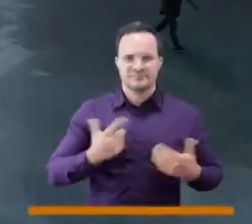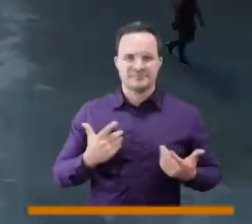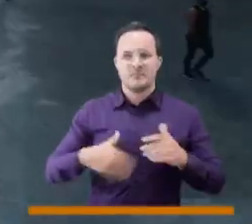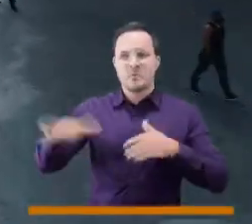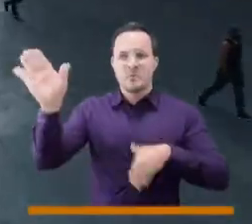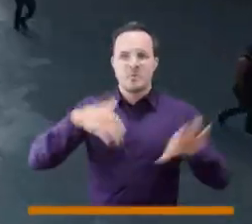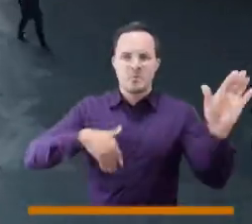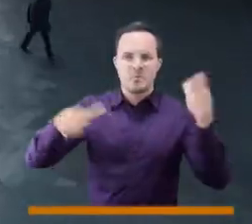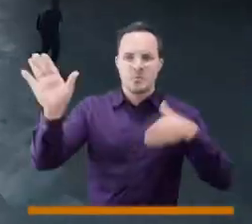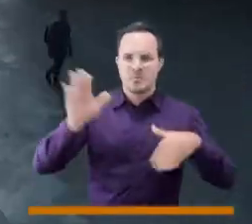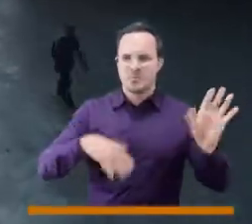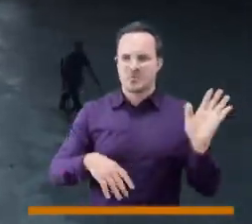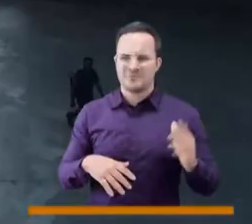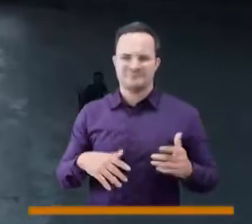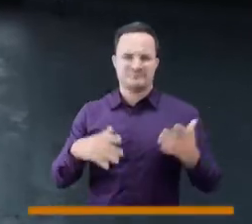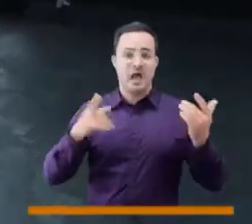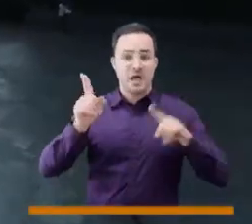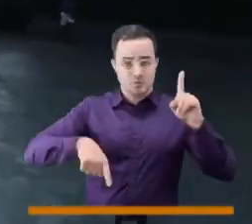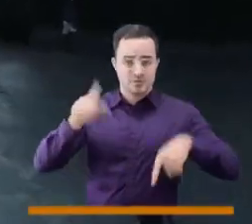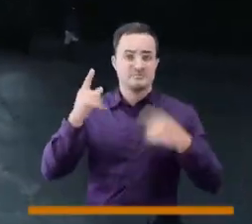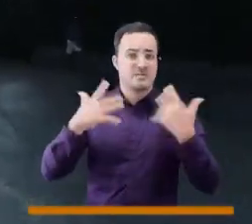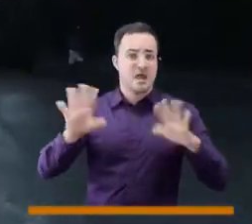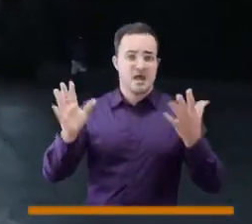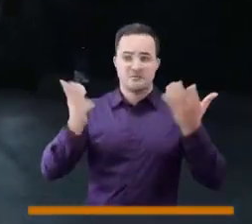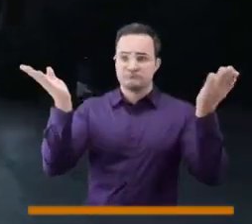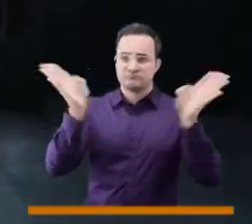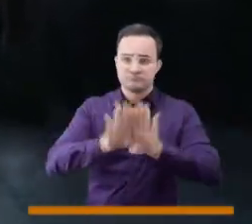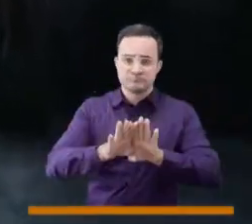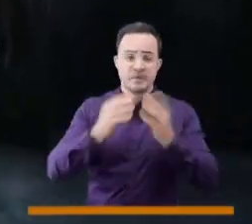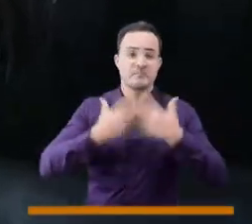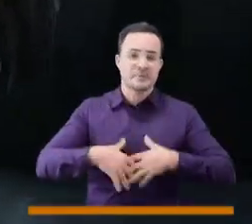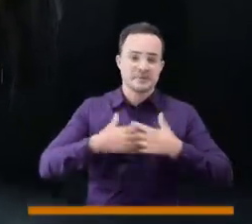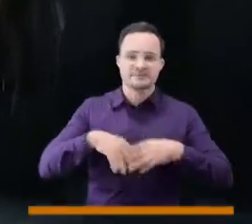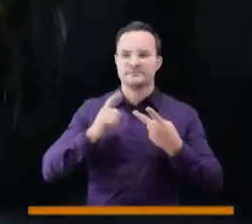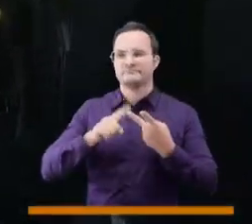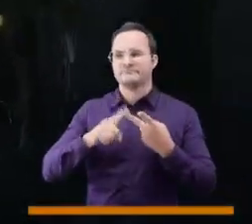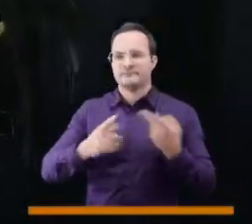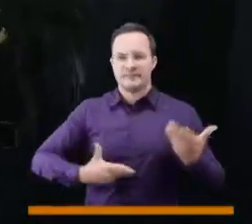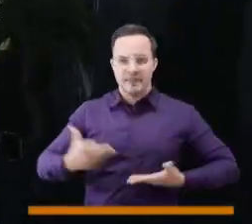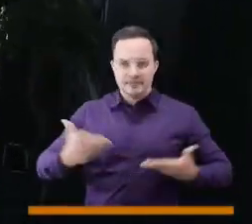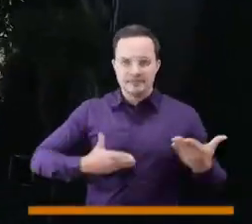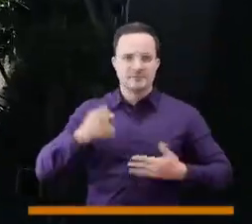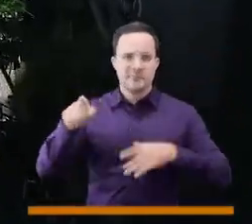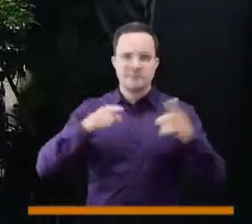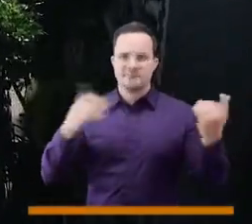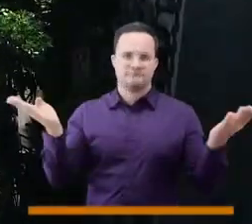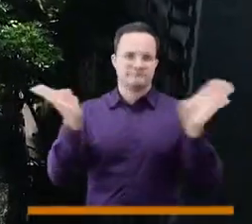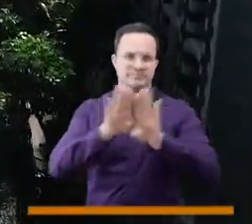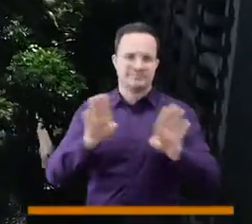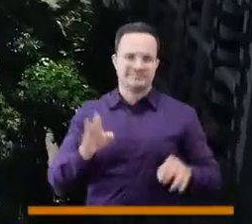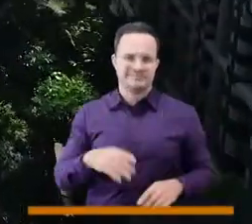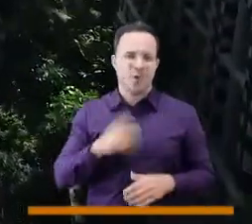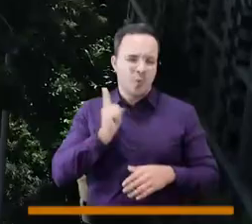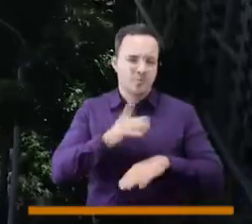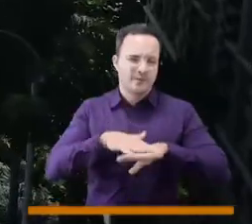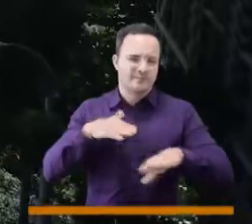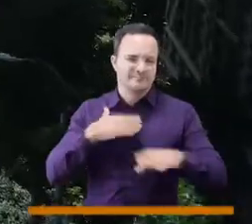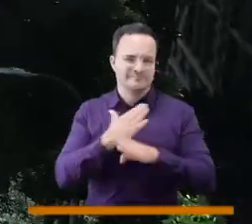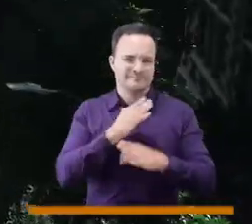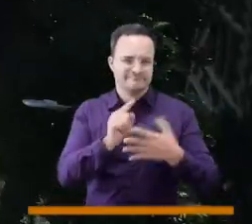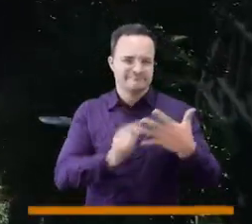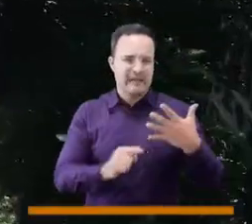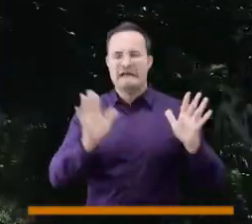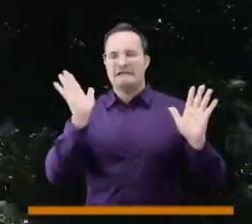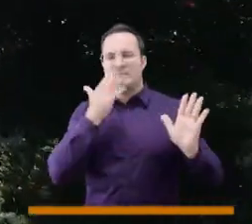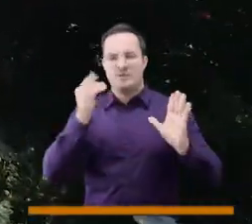vayan, como se han ido muchas librerías, empresas, que han ido migrando por todas estas problemáticas que usted menciona. La idea es que vuelvan, que inviertan